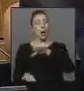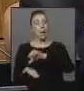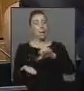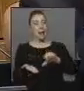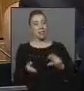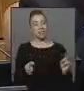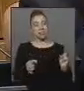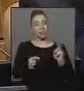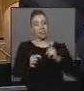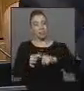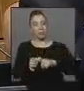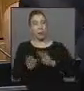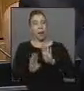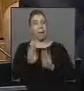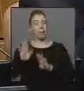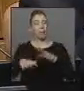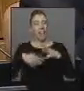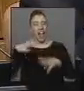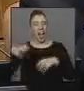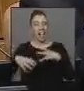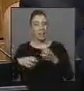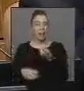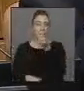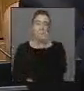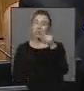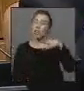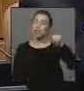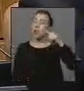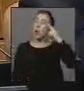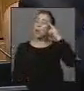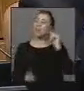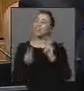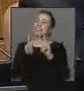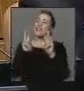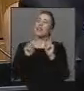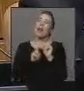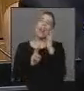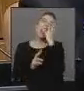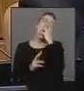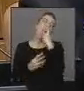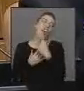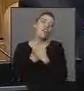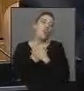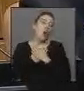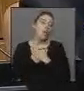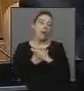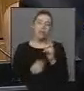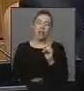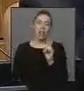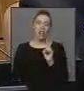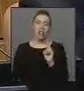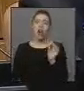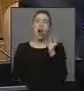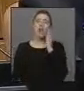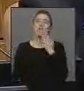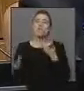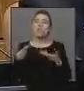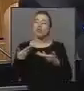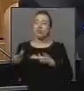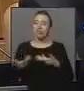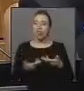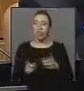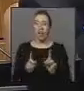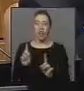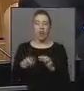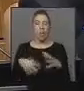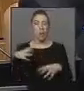incorporarse a proteger especies, no estaban pensando en una cuestión romántica, ni siquiera de solidaridad con